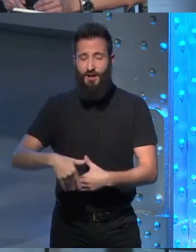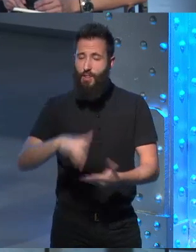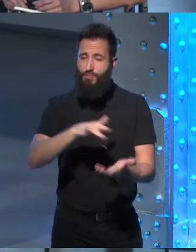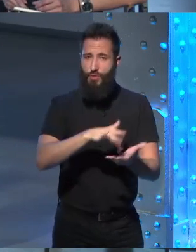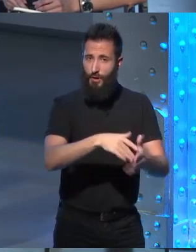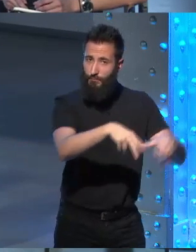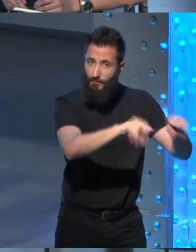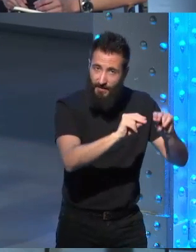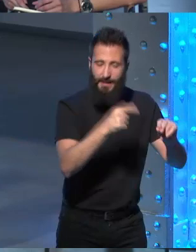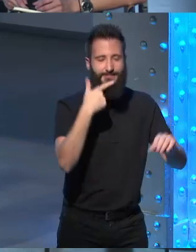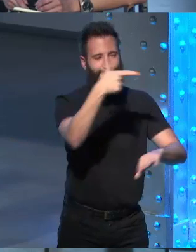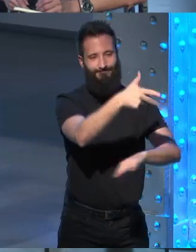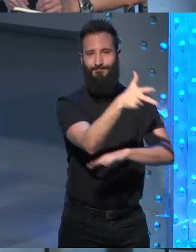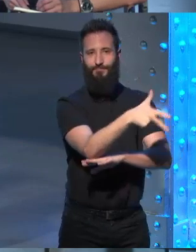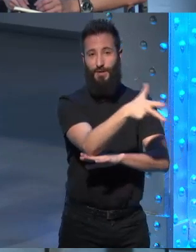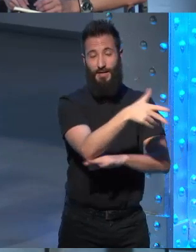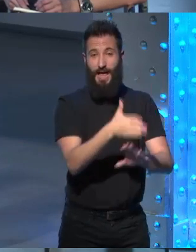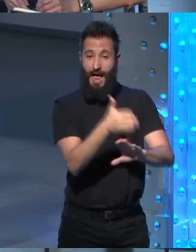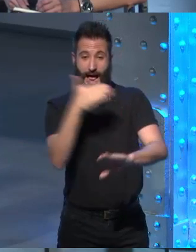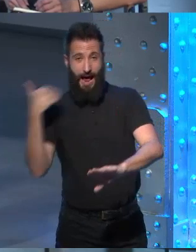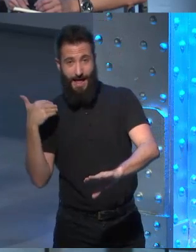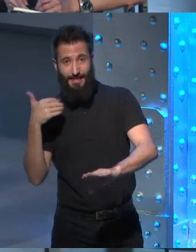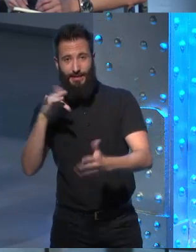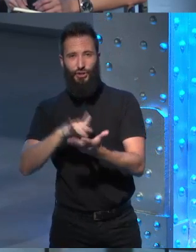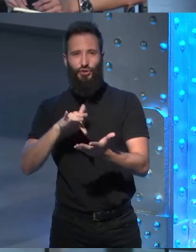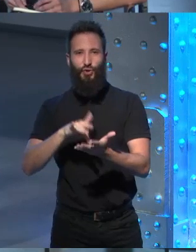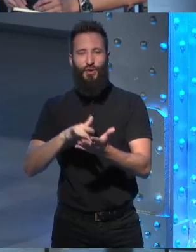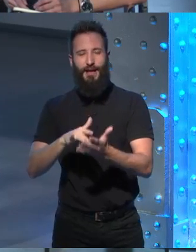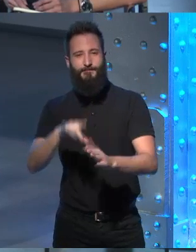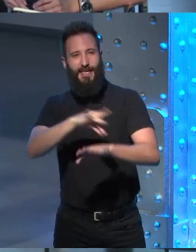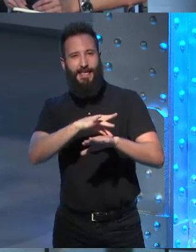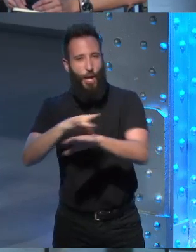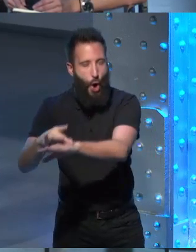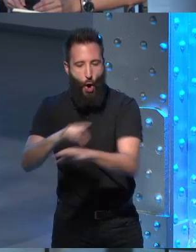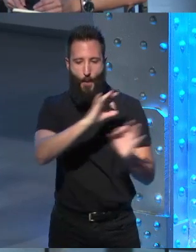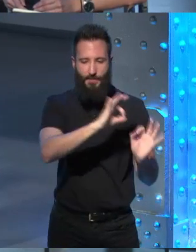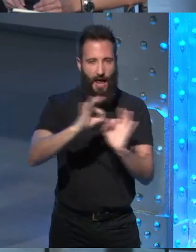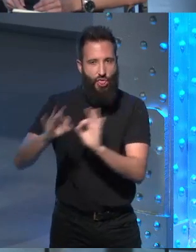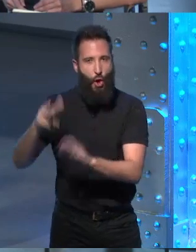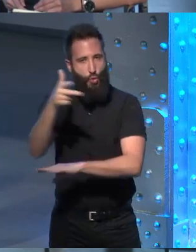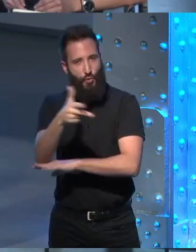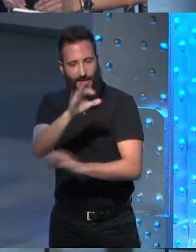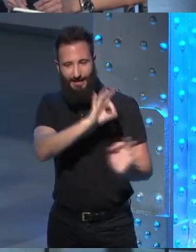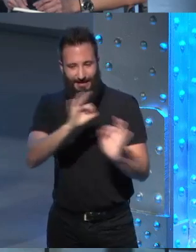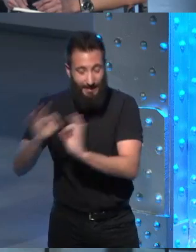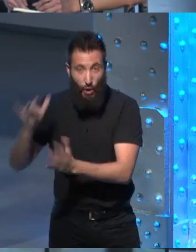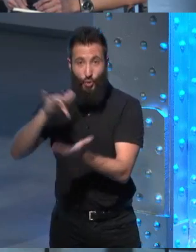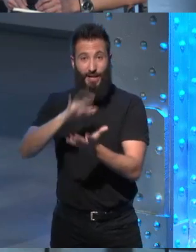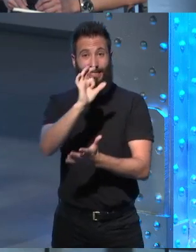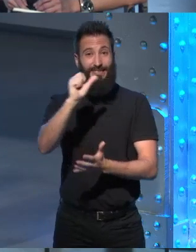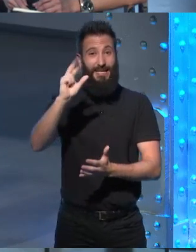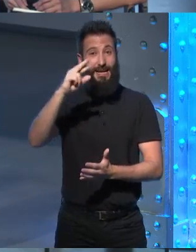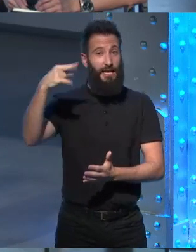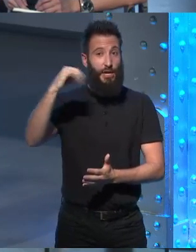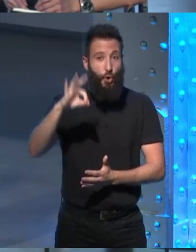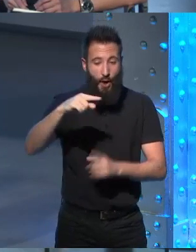Y cuando ya estuvo la fase de documentación y de preparación del guión hecha, pues Sergio se tenía que ir al día siguiente y dijimos,